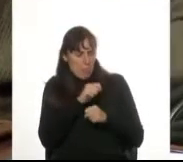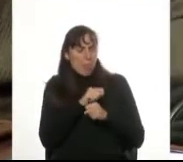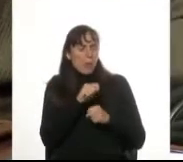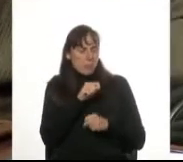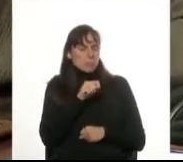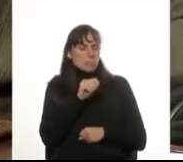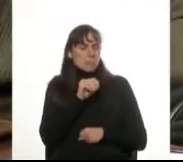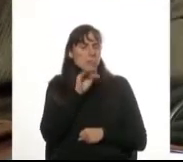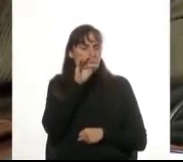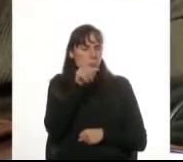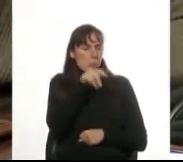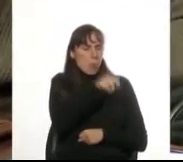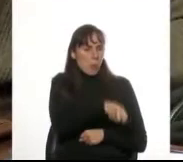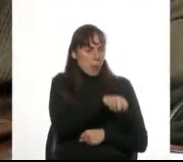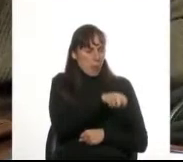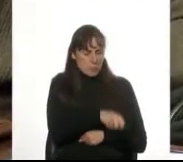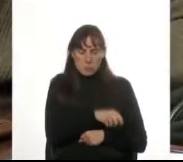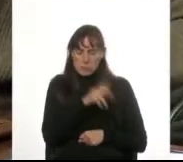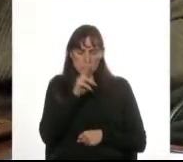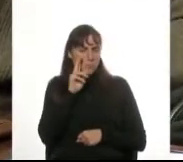Ténganlo en presente.